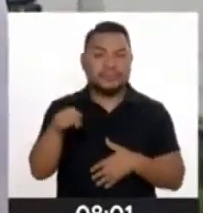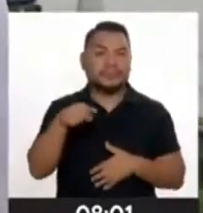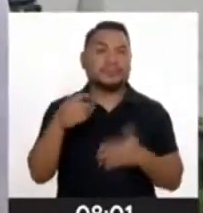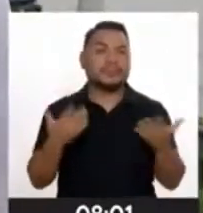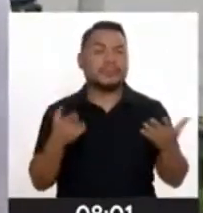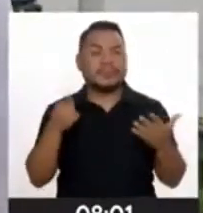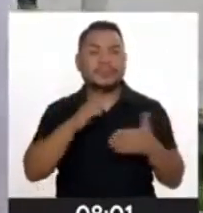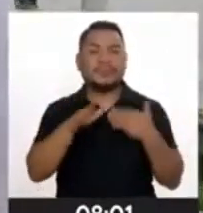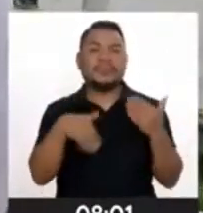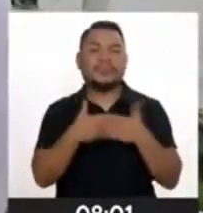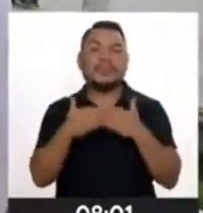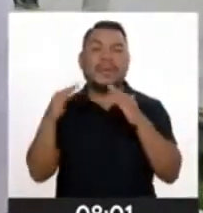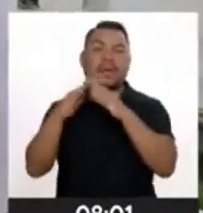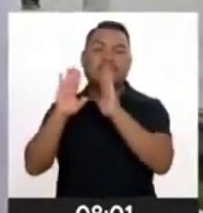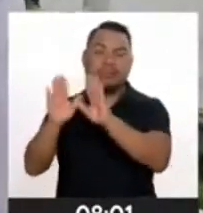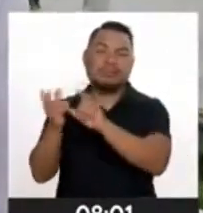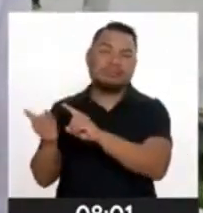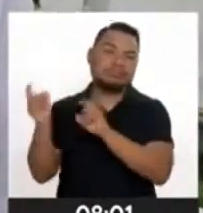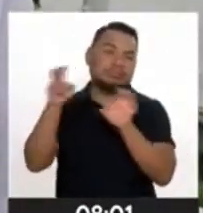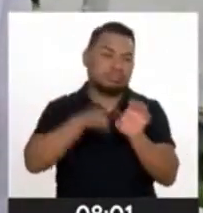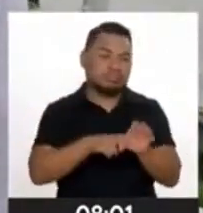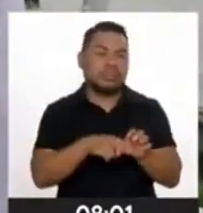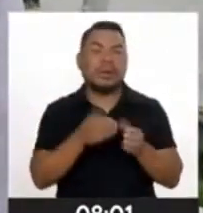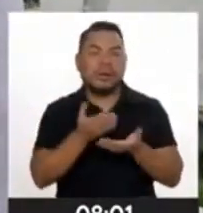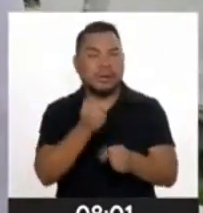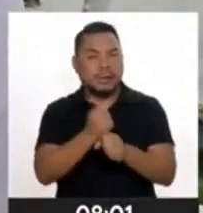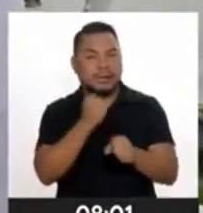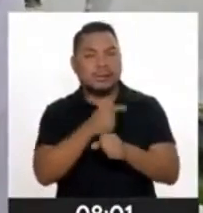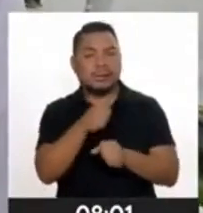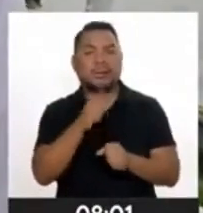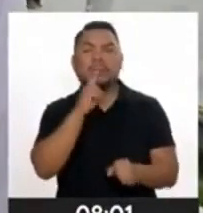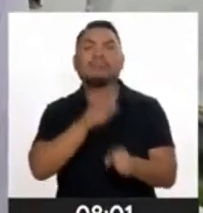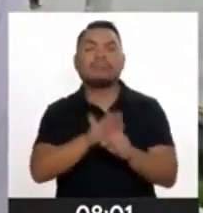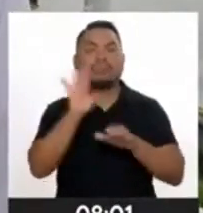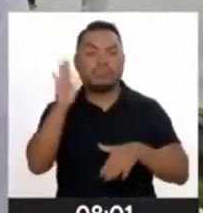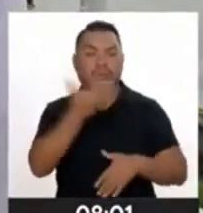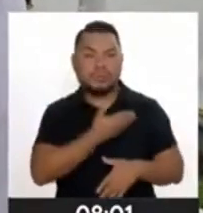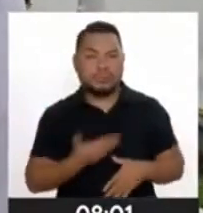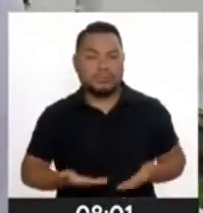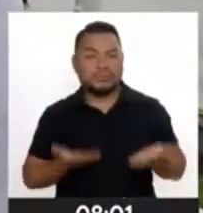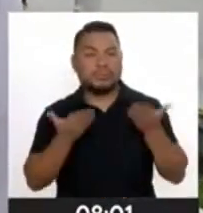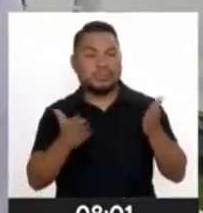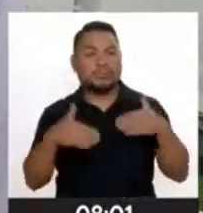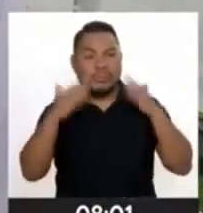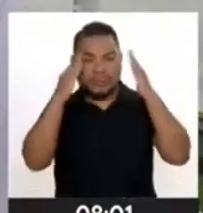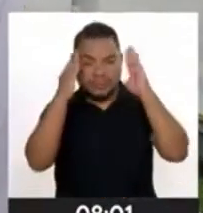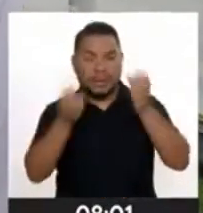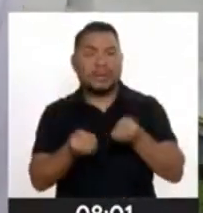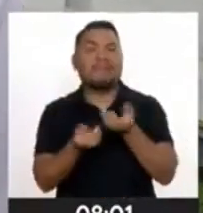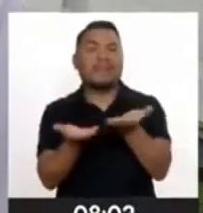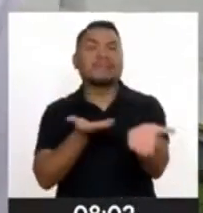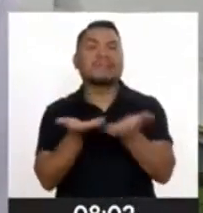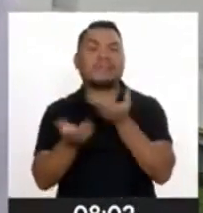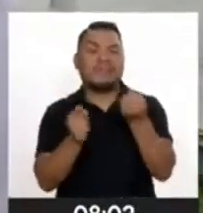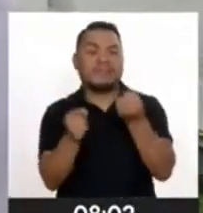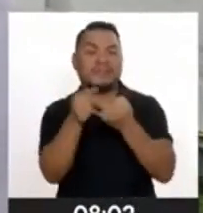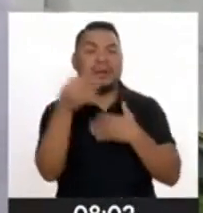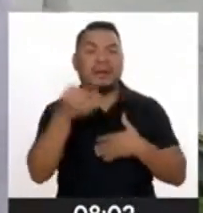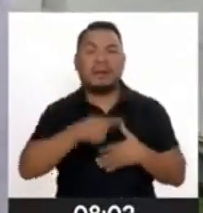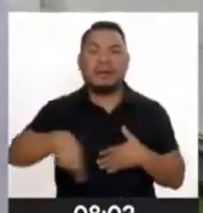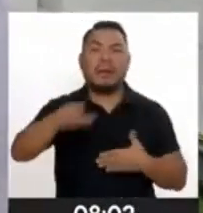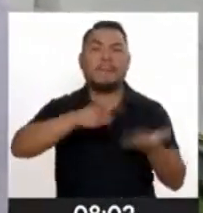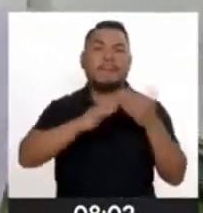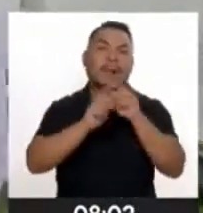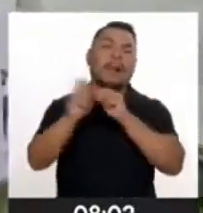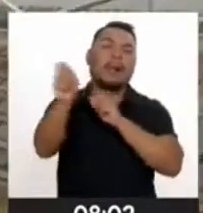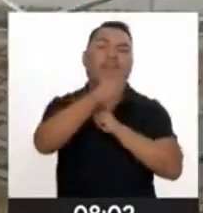están dejando sus hogares. Creo que demuestra el compromiso que se tiene de parte del Estado para poder brindar estos servicios de calidad a las